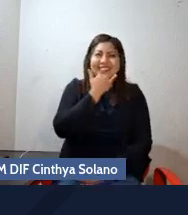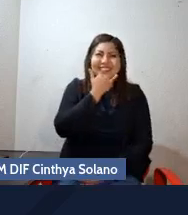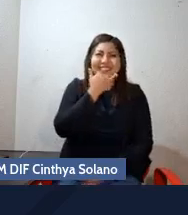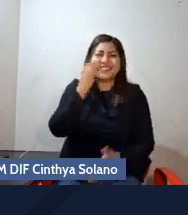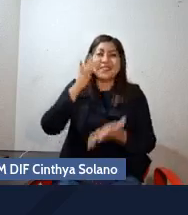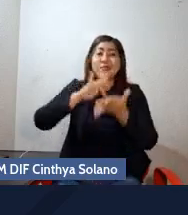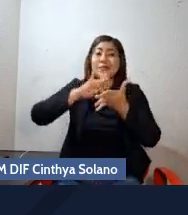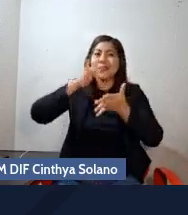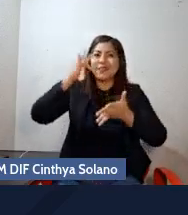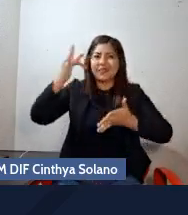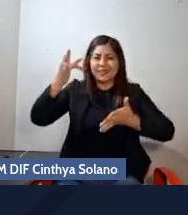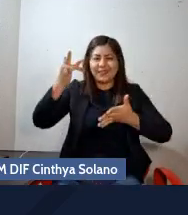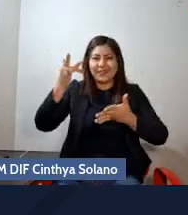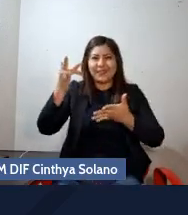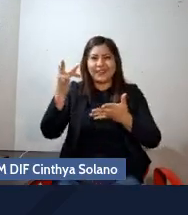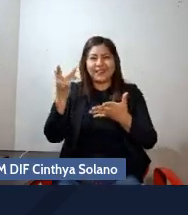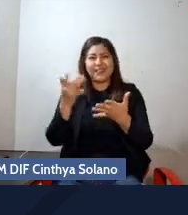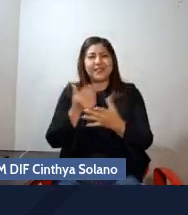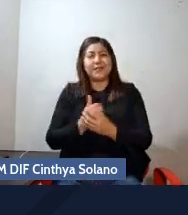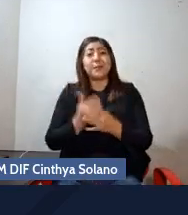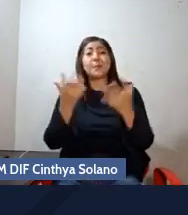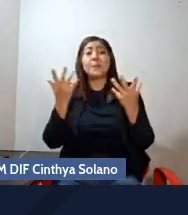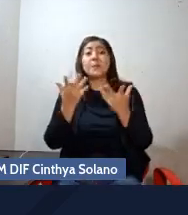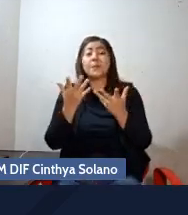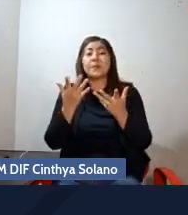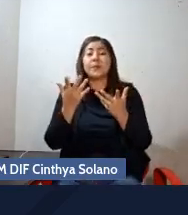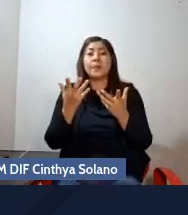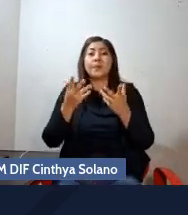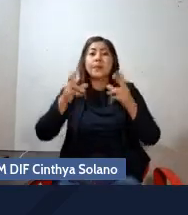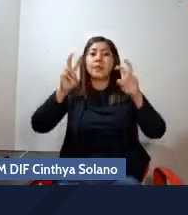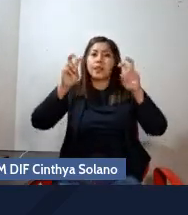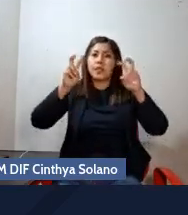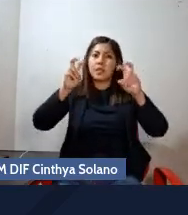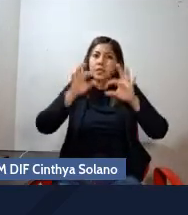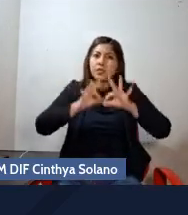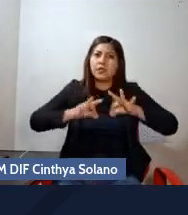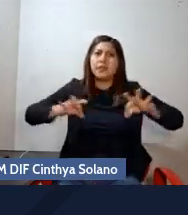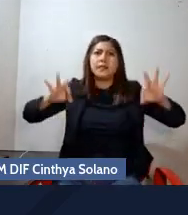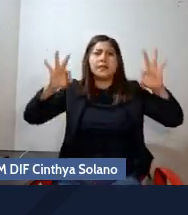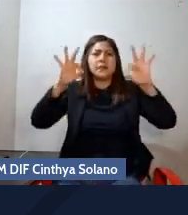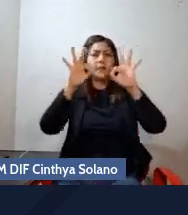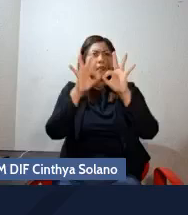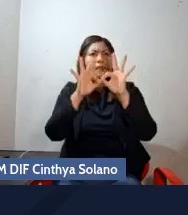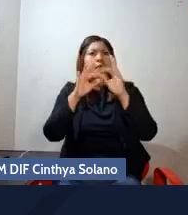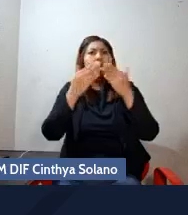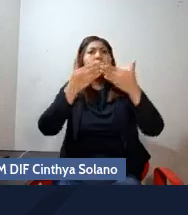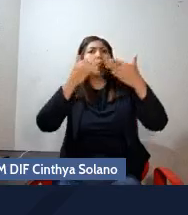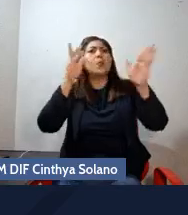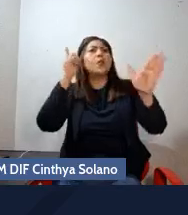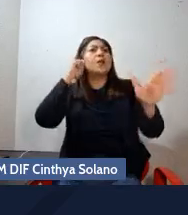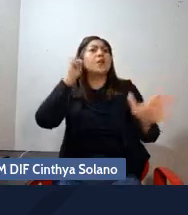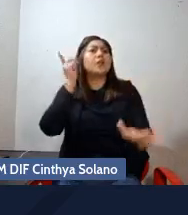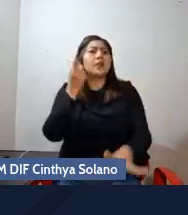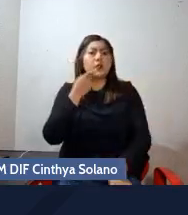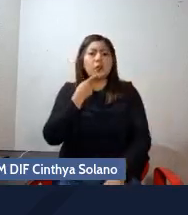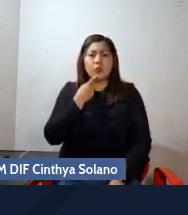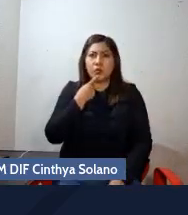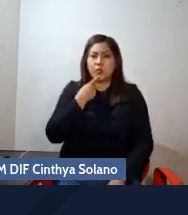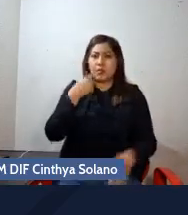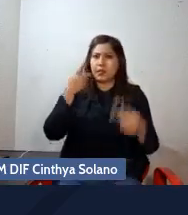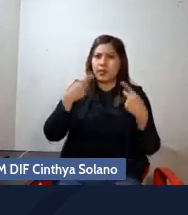excelente ejercicio y podernos abrir la puerta a la comunidad sorda de nuestro país. Muchísimas gracias, muy buena